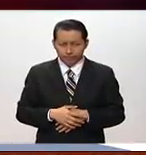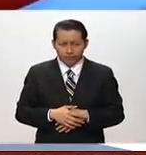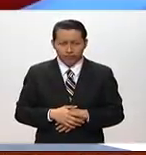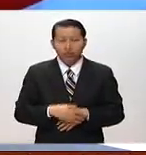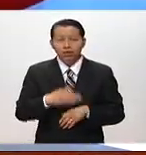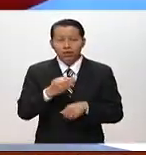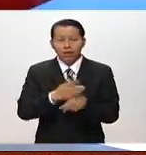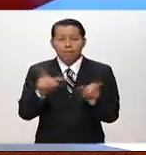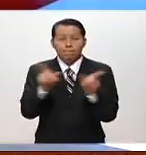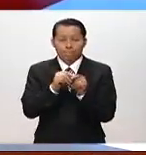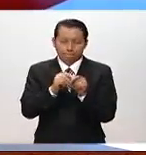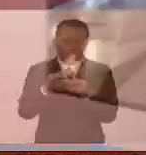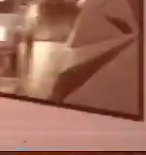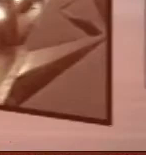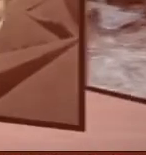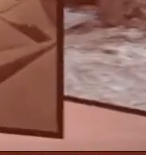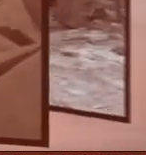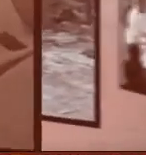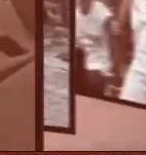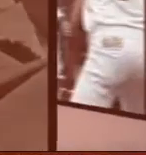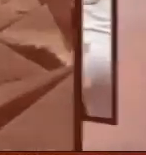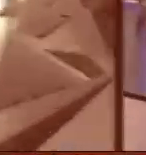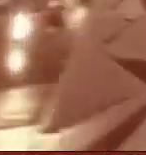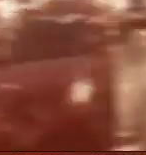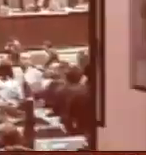de ir a nuestro primer resumen.